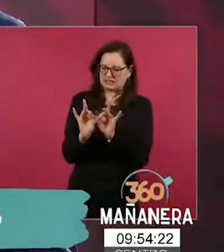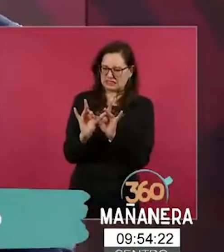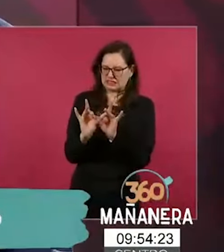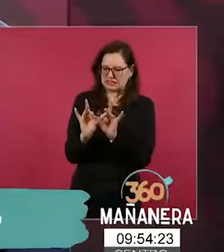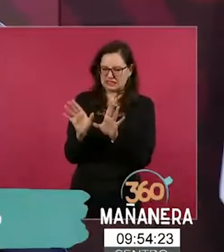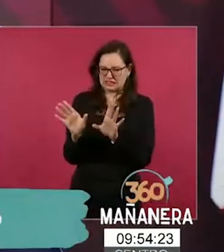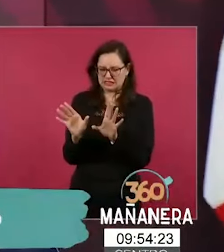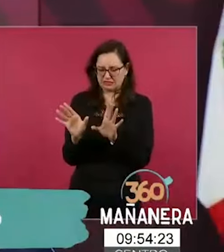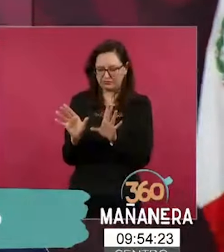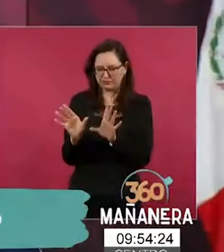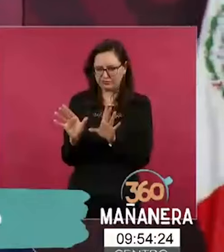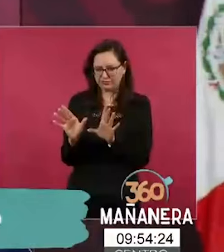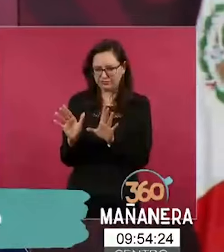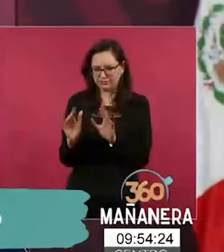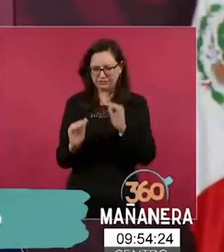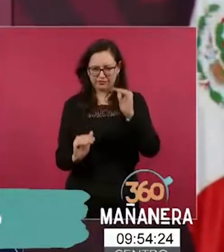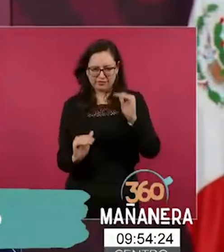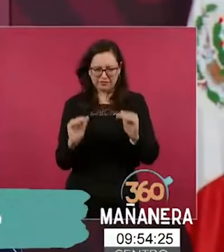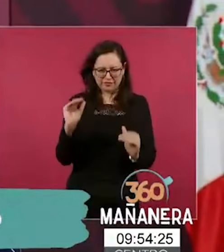este